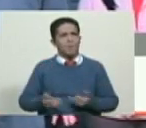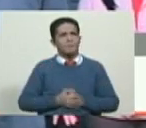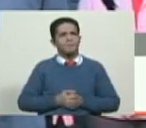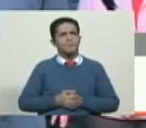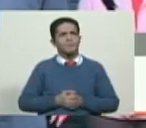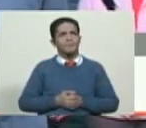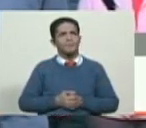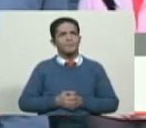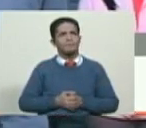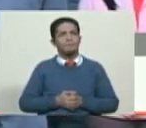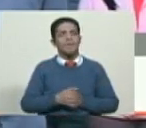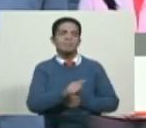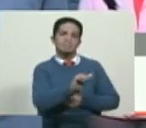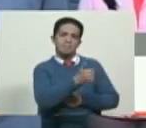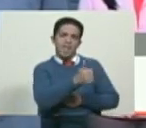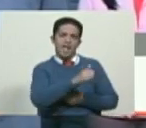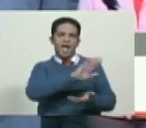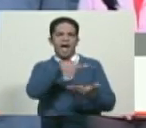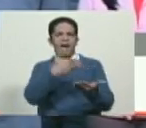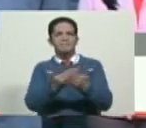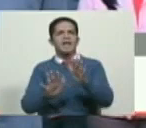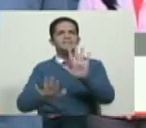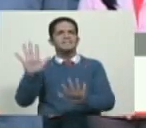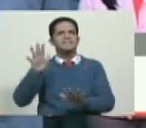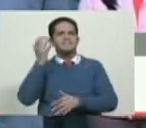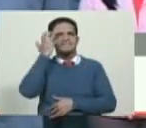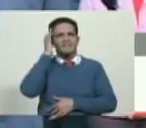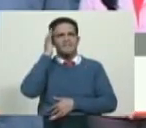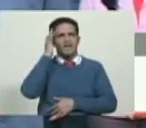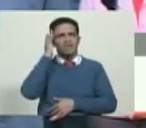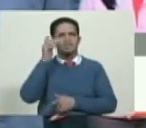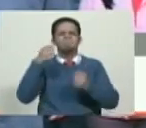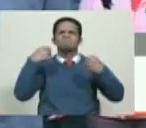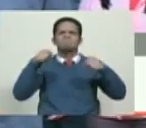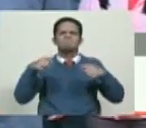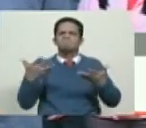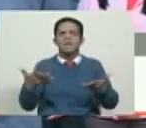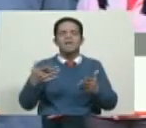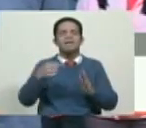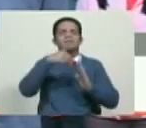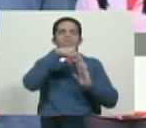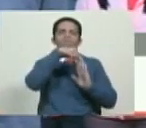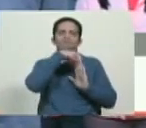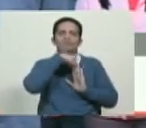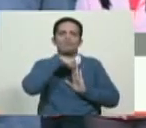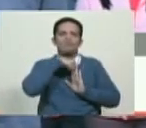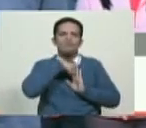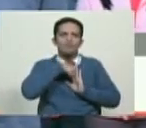del 10 al 15 de febrero. Son ejercicios a profundidad.